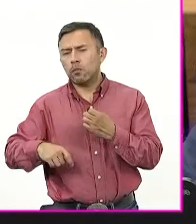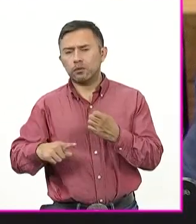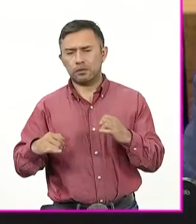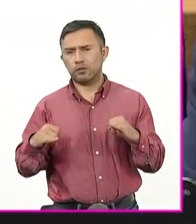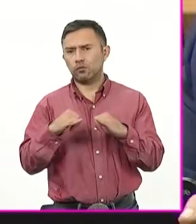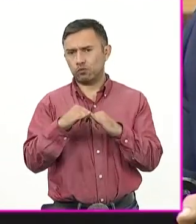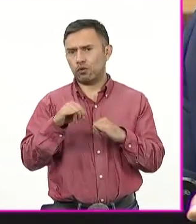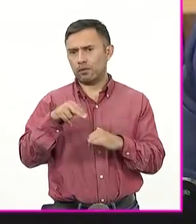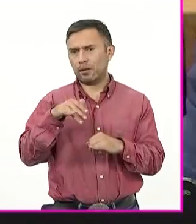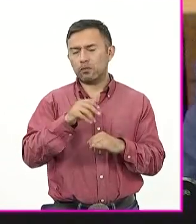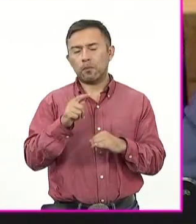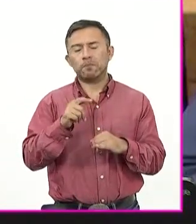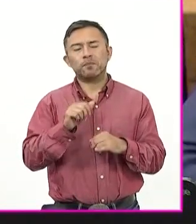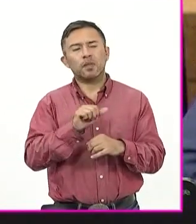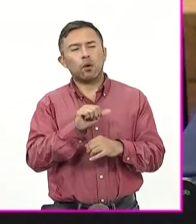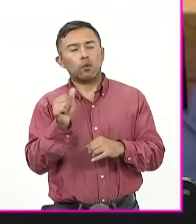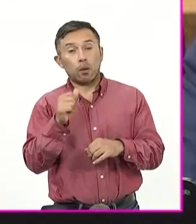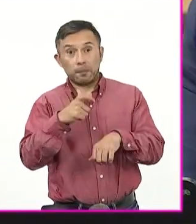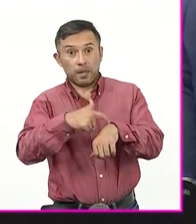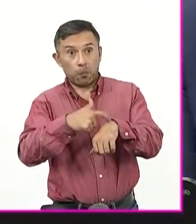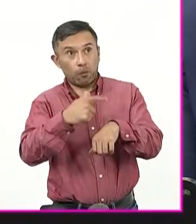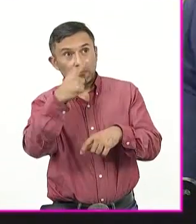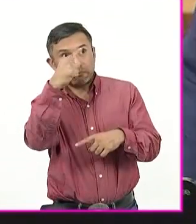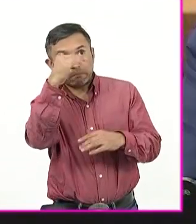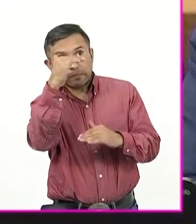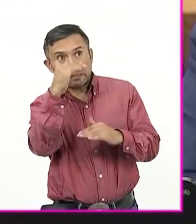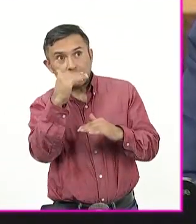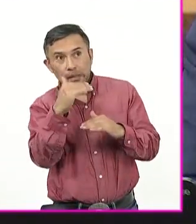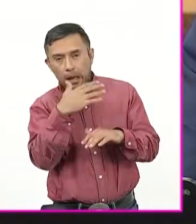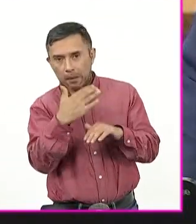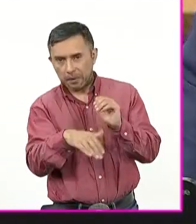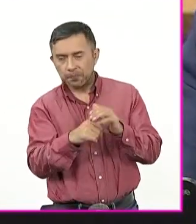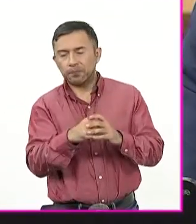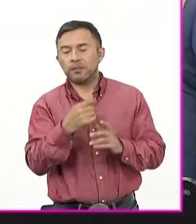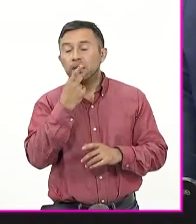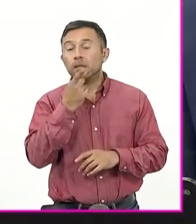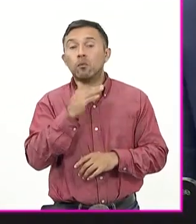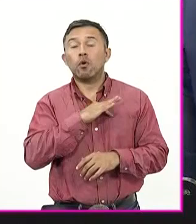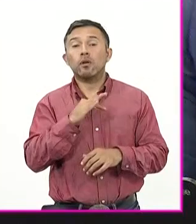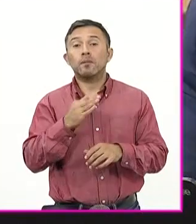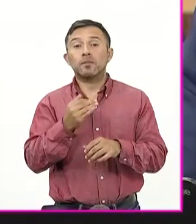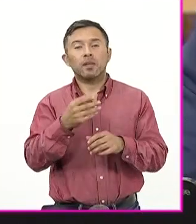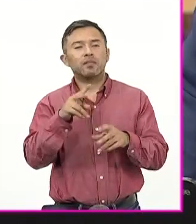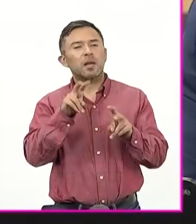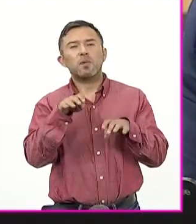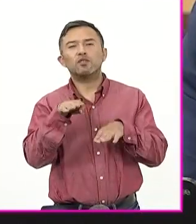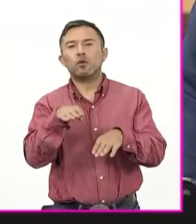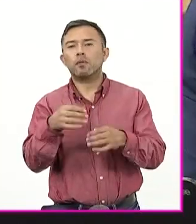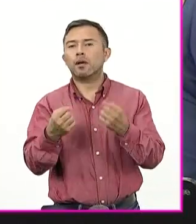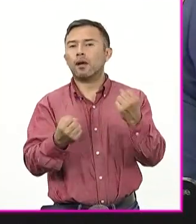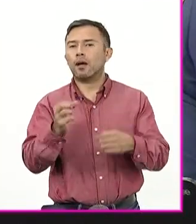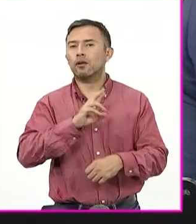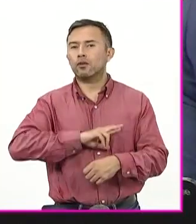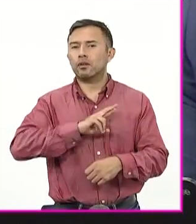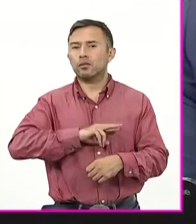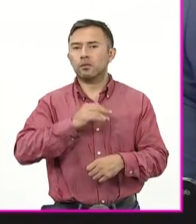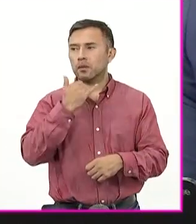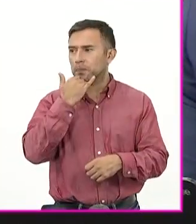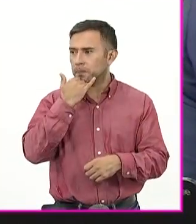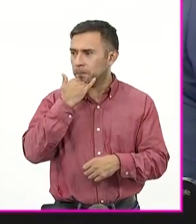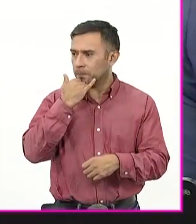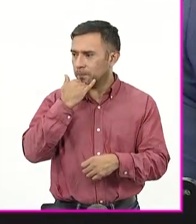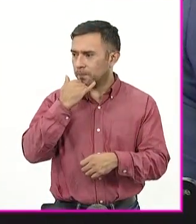Por lo que hace a vehículos, y ya se me agota el tiempo, toda la información se le hizo llegar al órgano interno de control. No falta